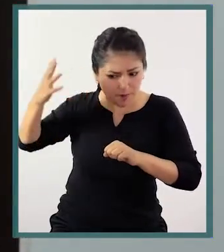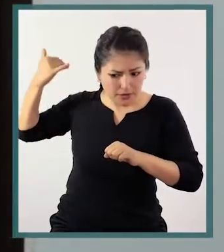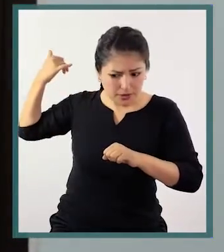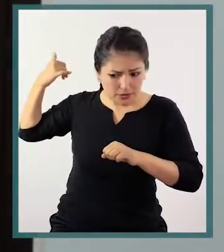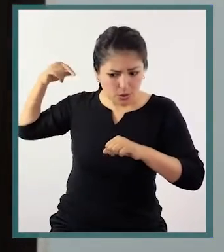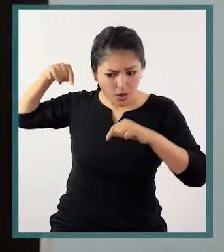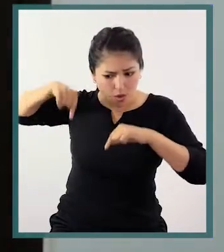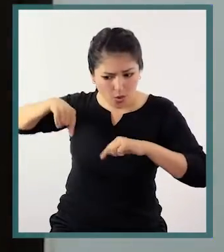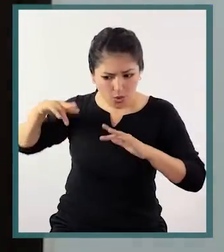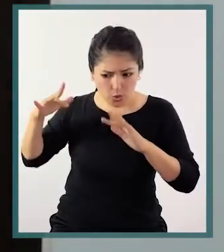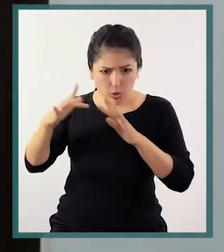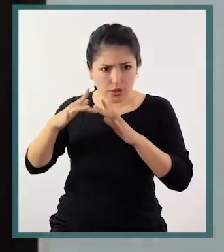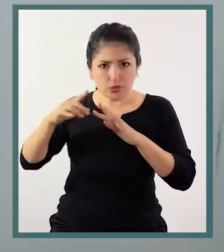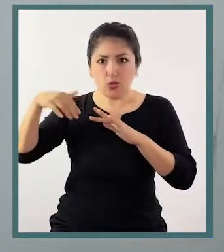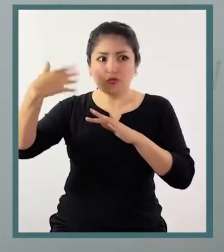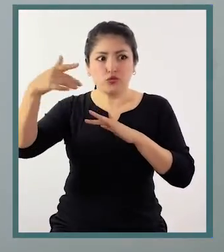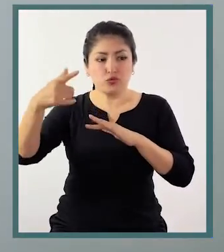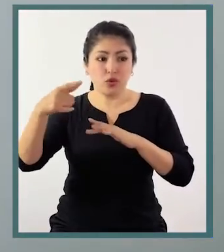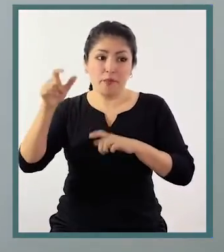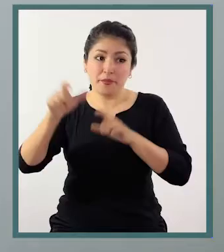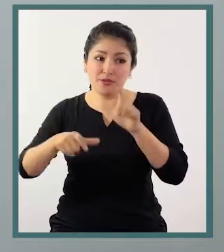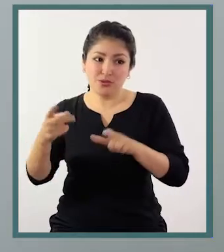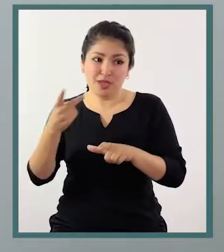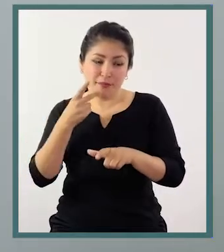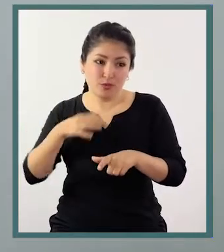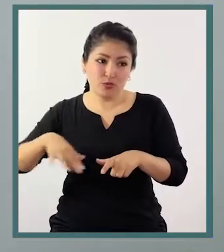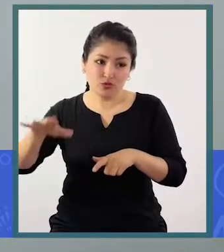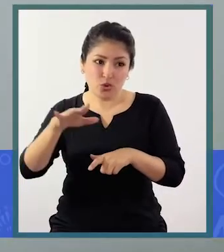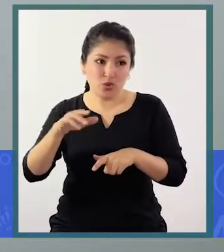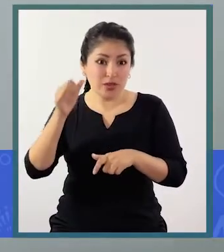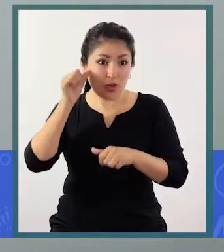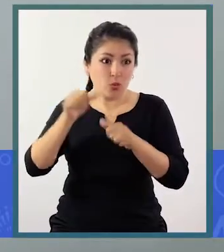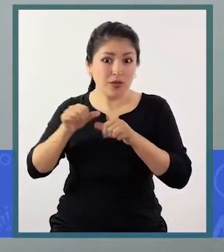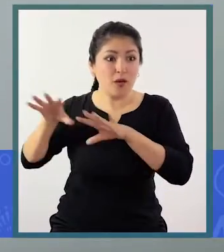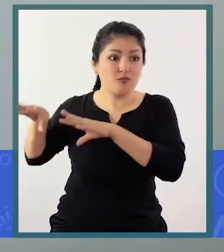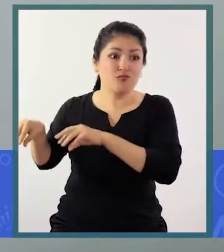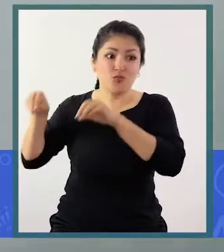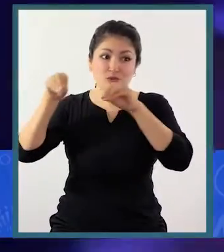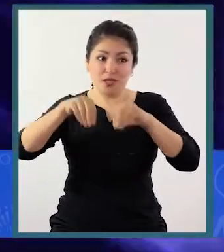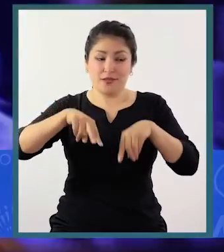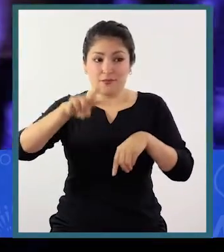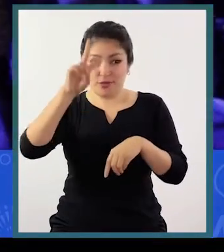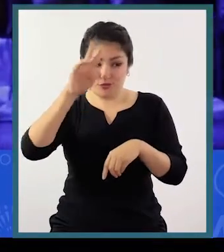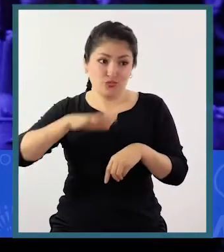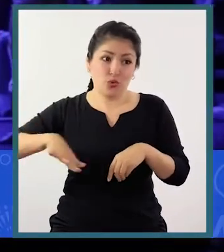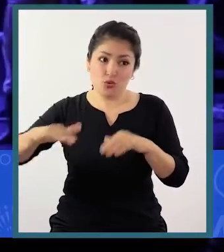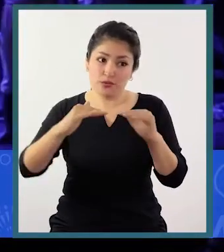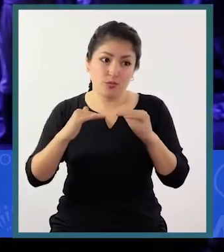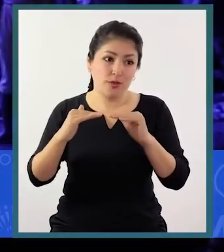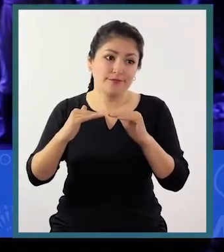en el presente e ir hacia el futuro. El que no tiene dinga tiene de mandinga. Somos el resultado de la diáspora.